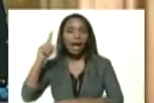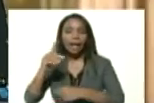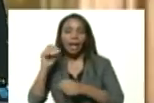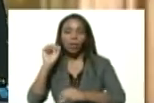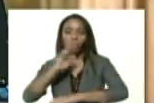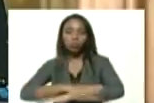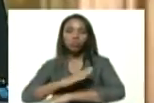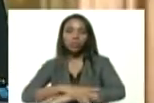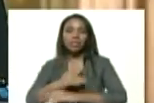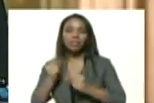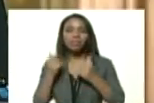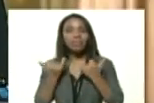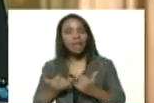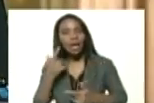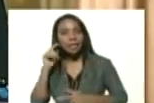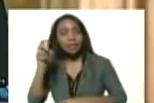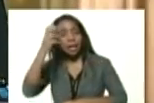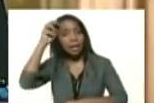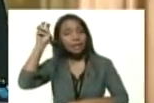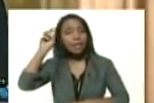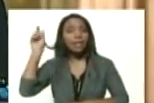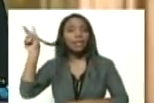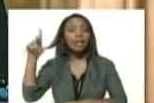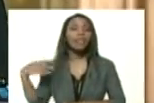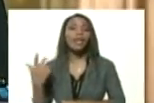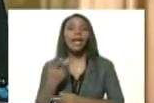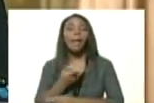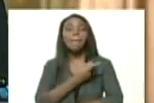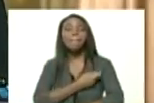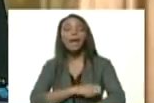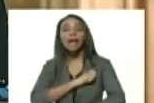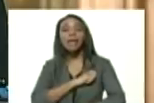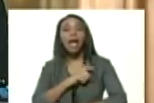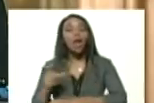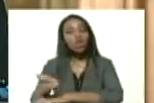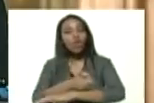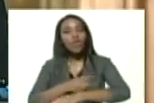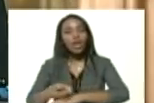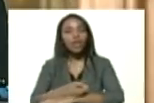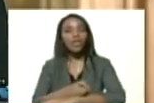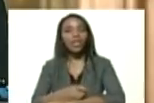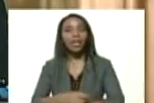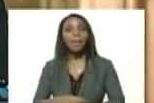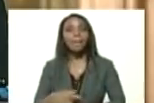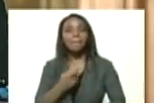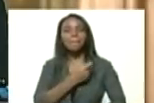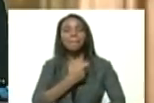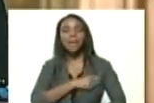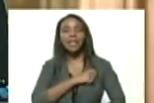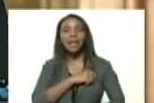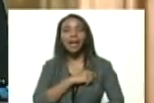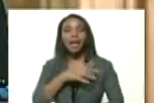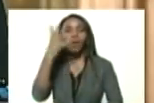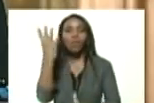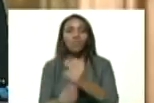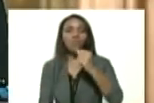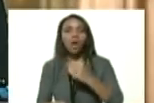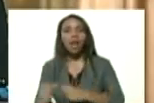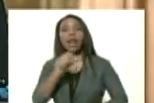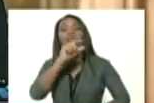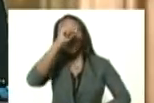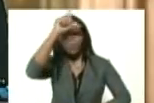inmediatas con la canciller española con el gobierno de españa' el prófugo de la justicia al pueblo